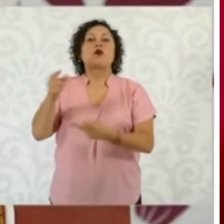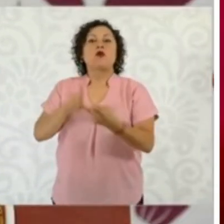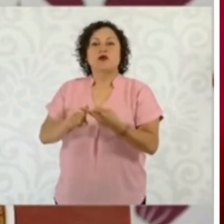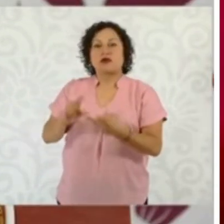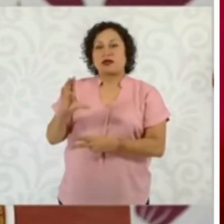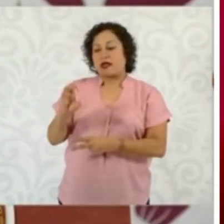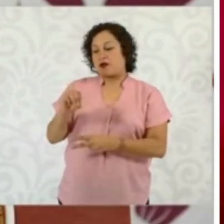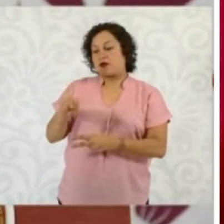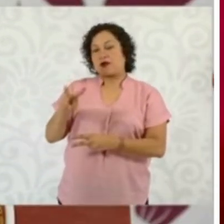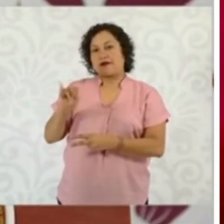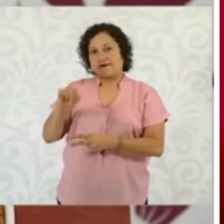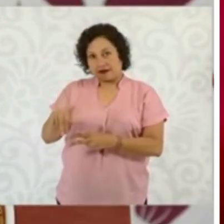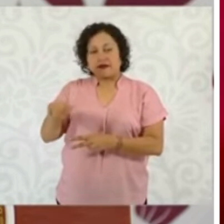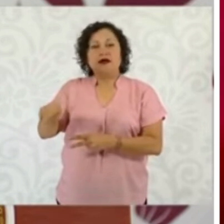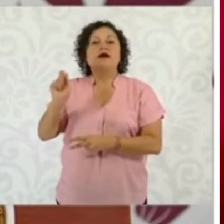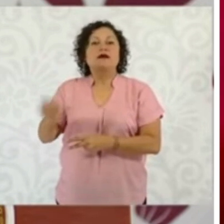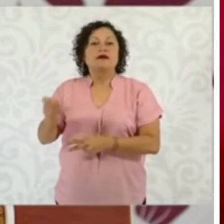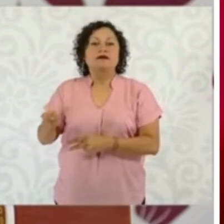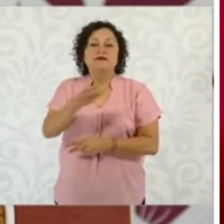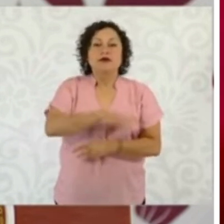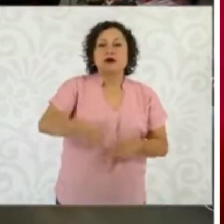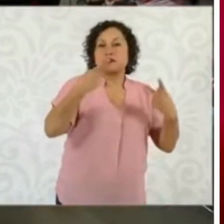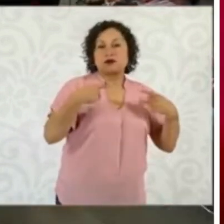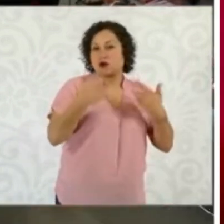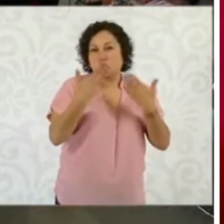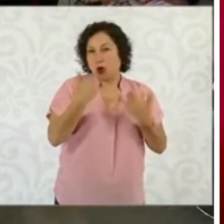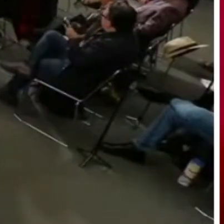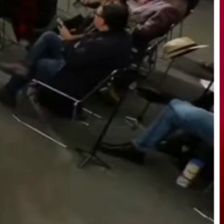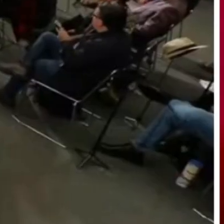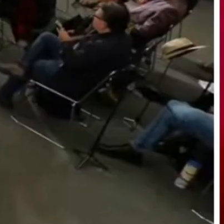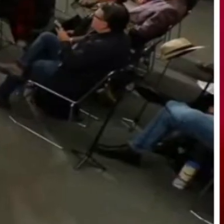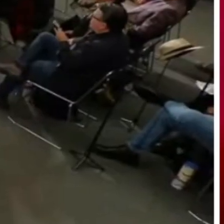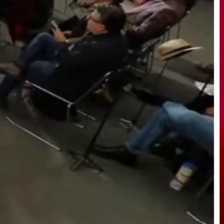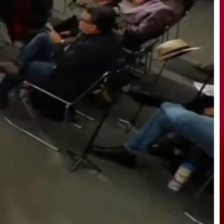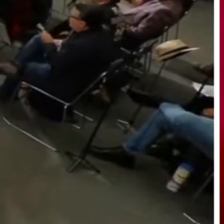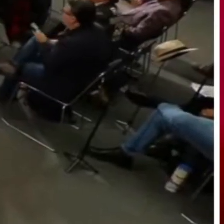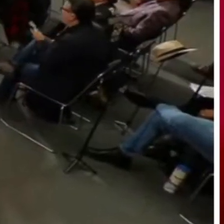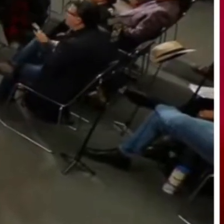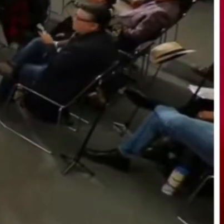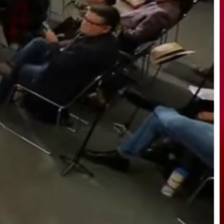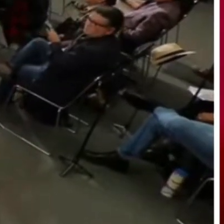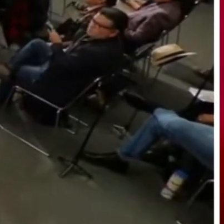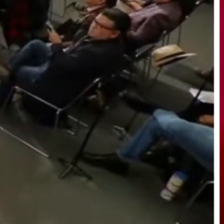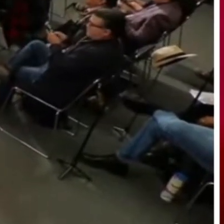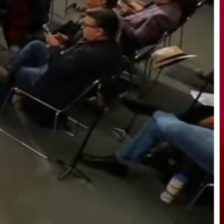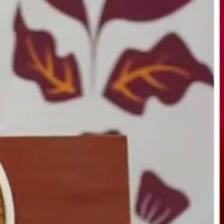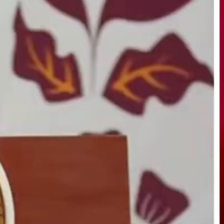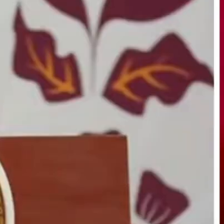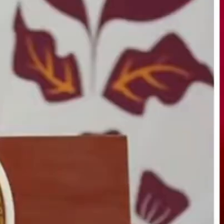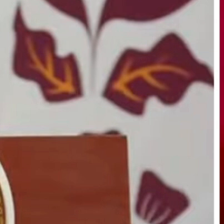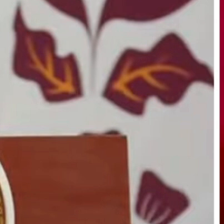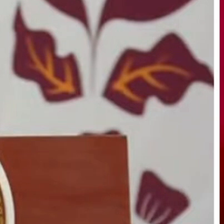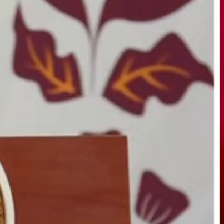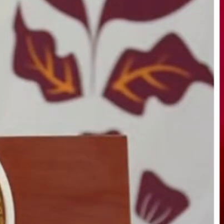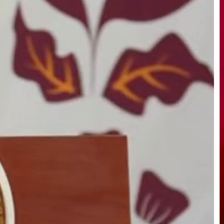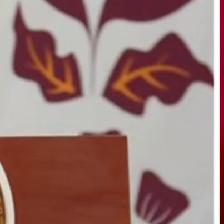Comisión Nacional de Vivienda, que es para todos aquellos que no tienen Infonavit o no tienen Foviste. A través de la CONAVI se pueden tener créditos